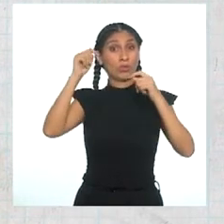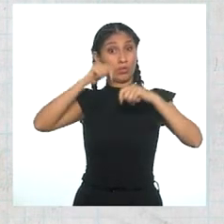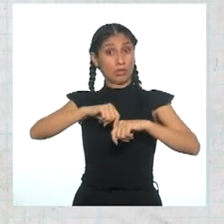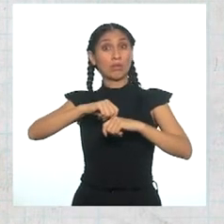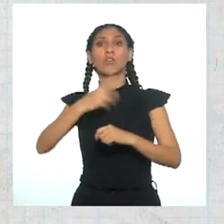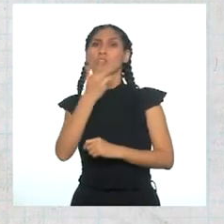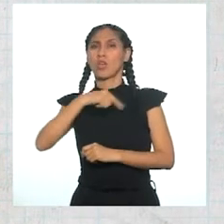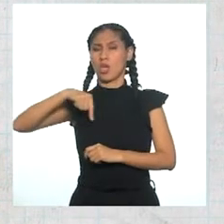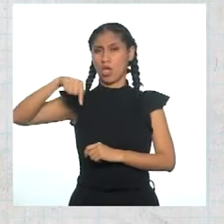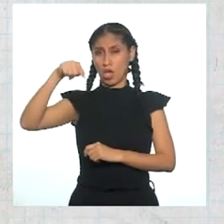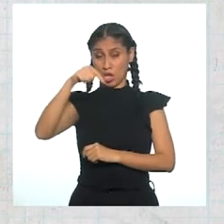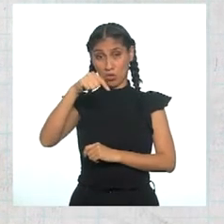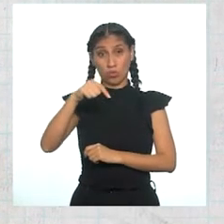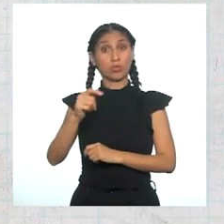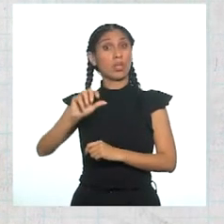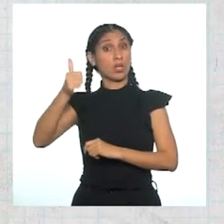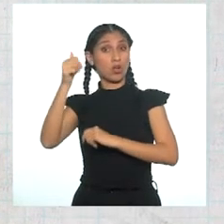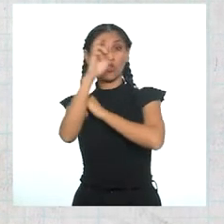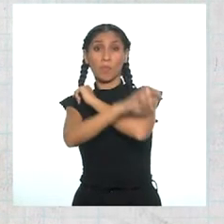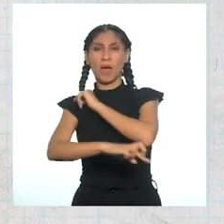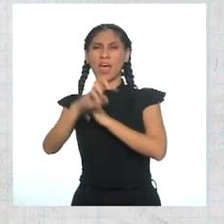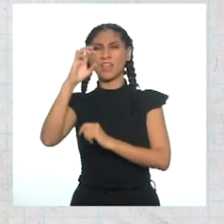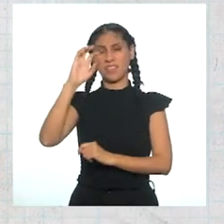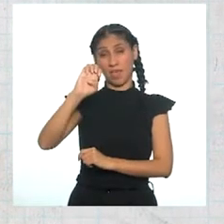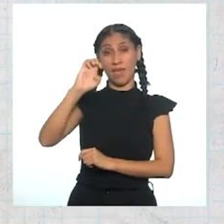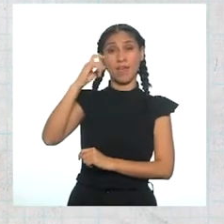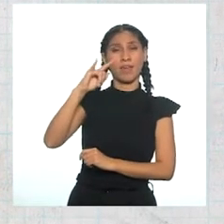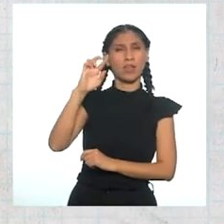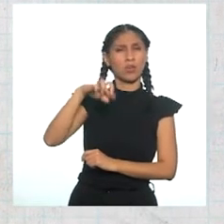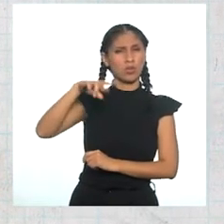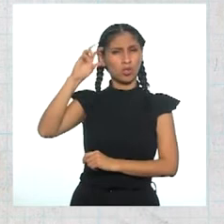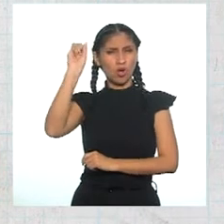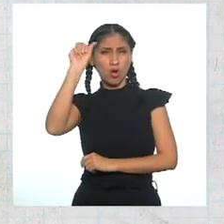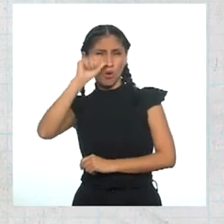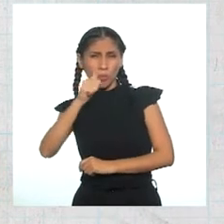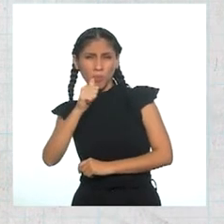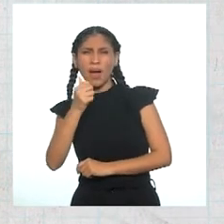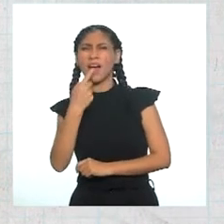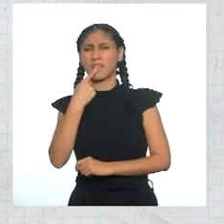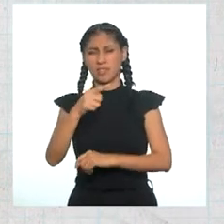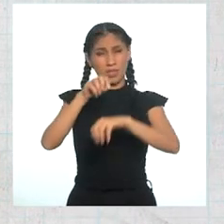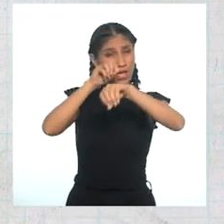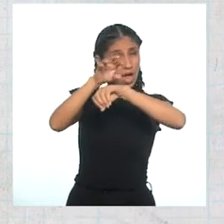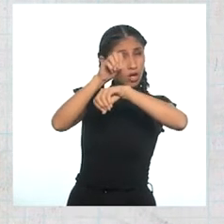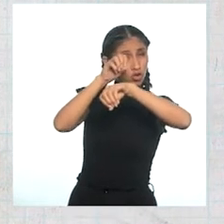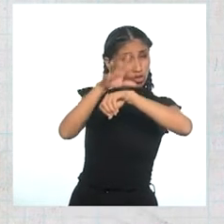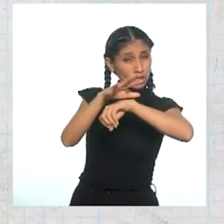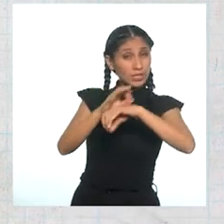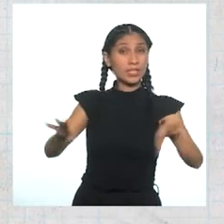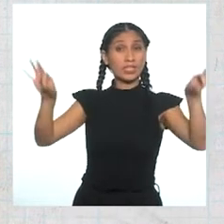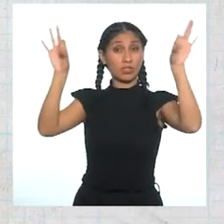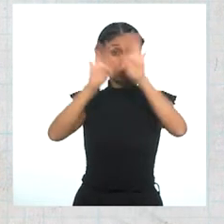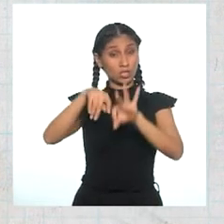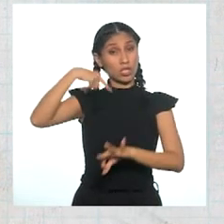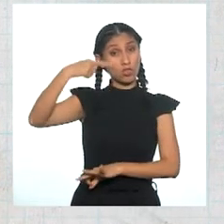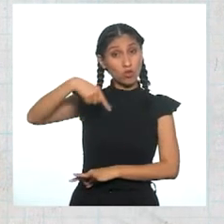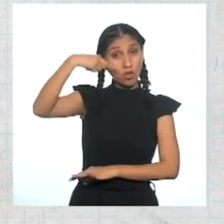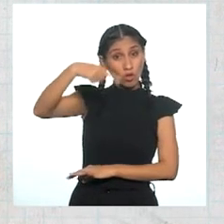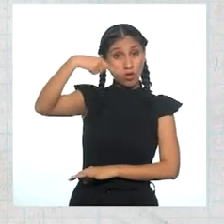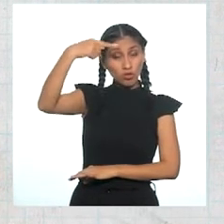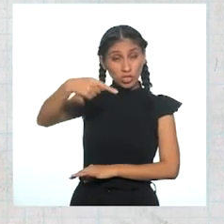de Seguridad Alimentaria recomienda el consumo diario de 2 a 2,5 litros de